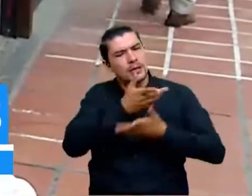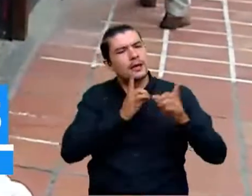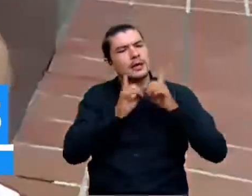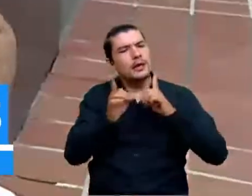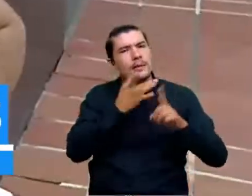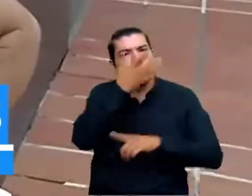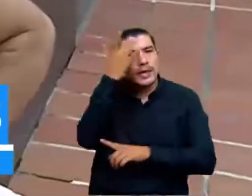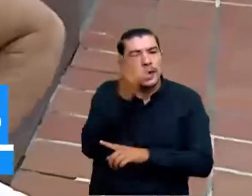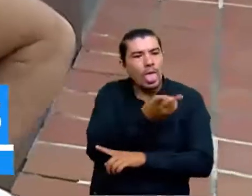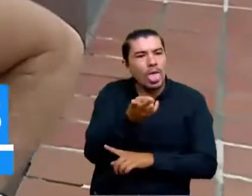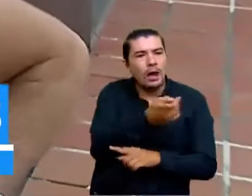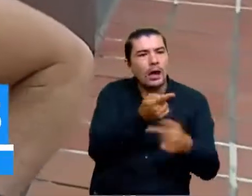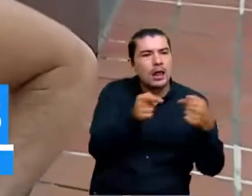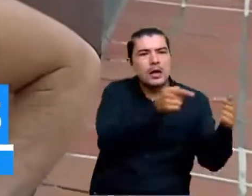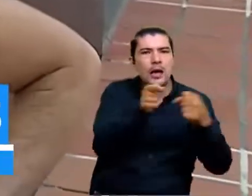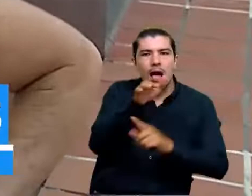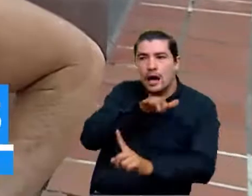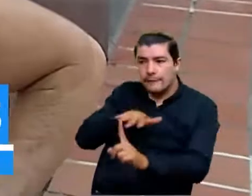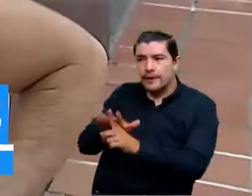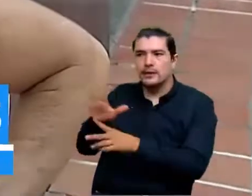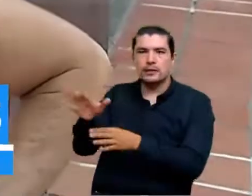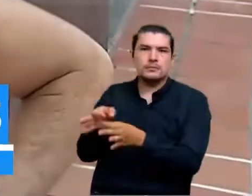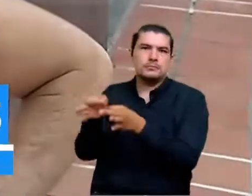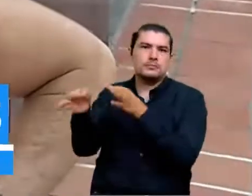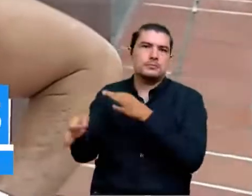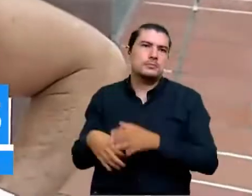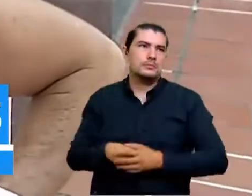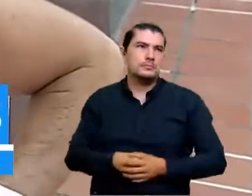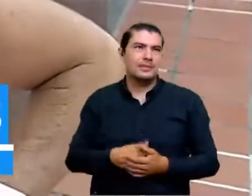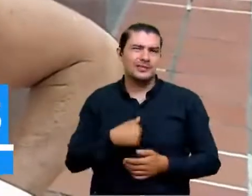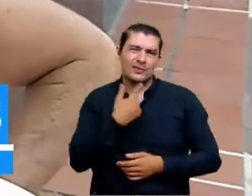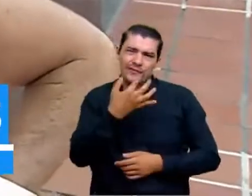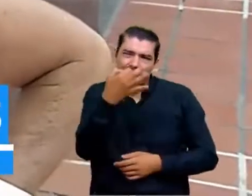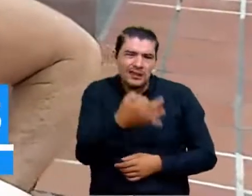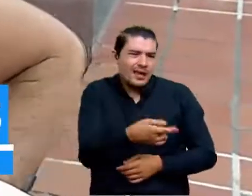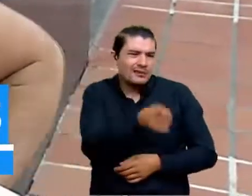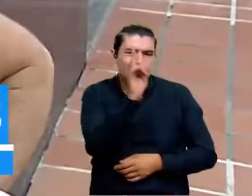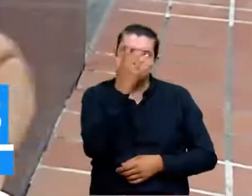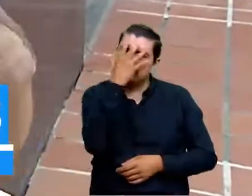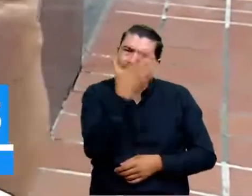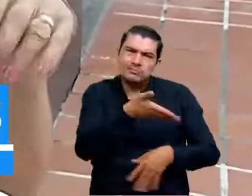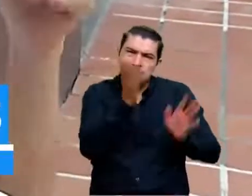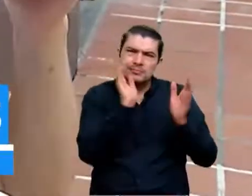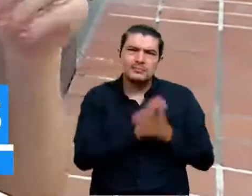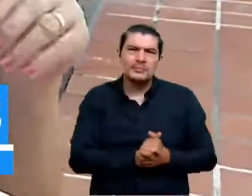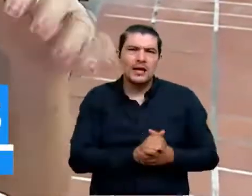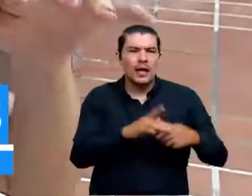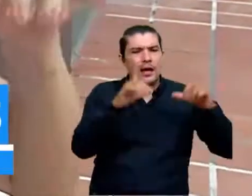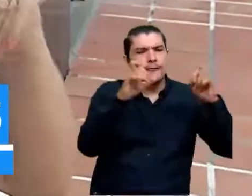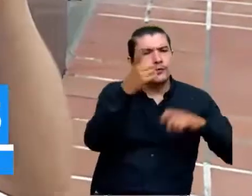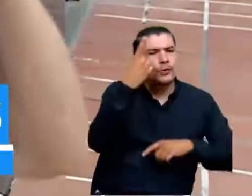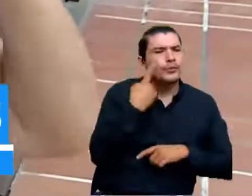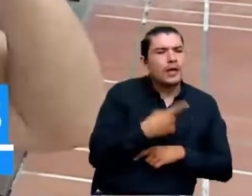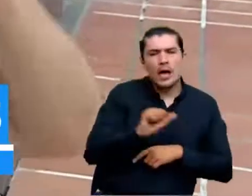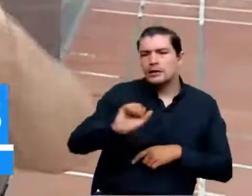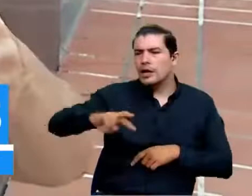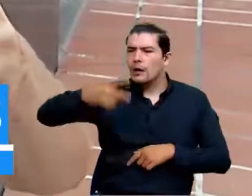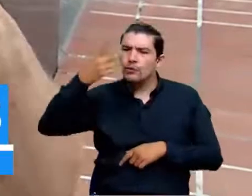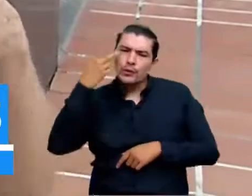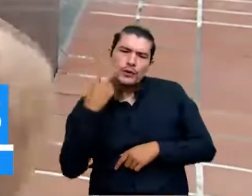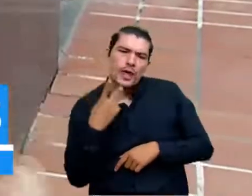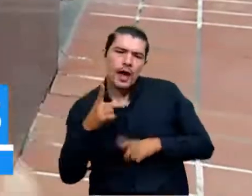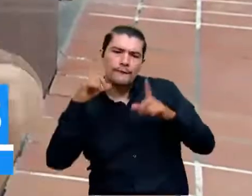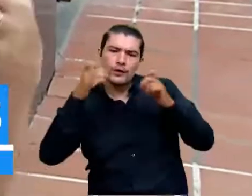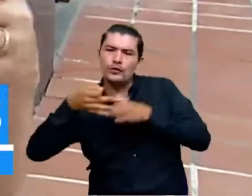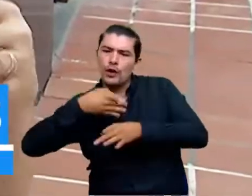pueblo pues de verdad que yo digo que eso suena sinvergüenzura como van a que el uno monta foto mundi a otro monta fotos otro